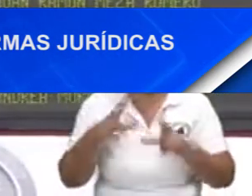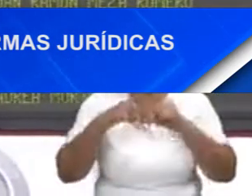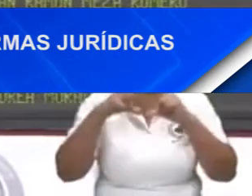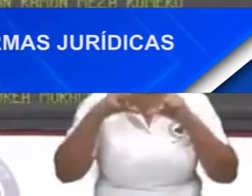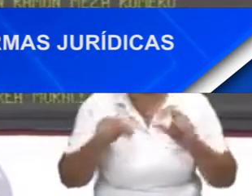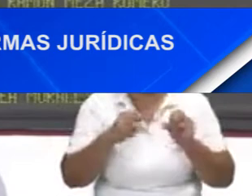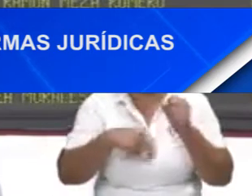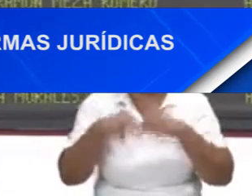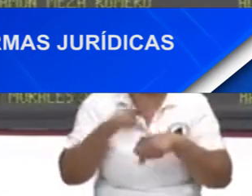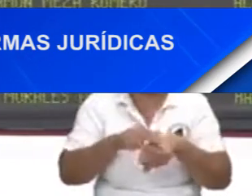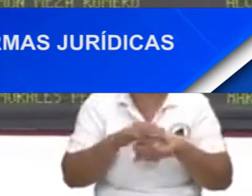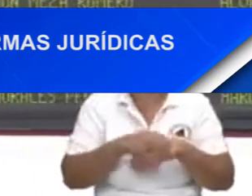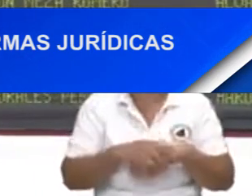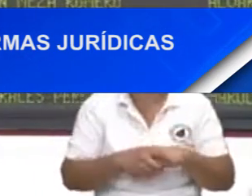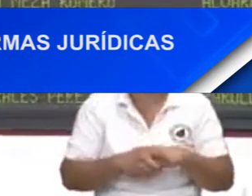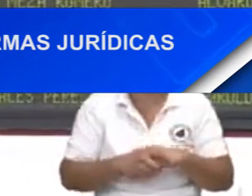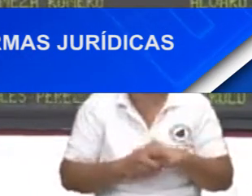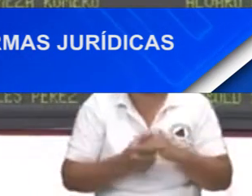de Nicaragua,